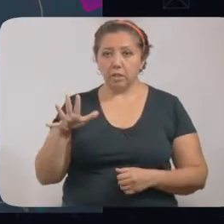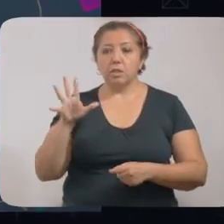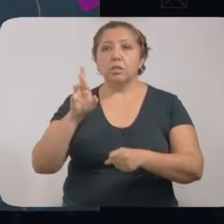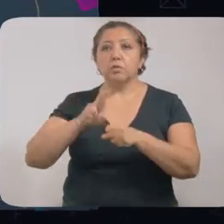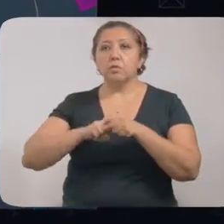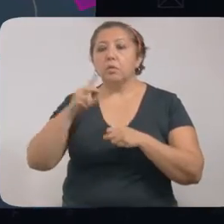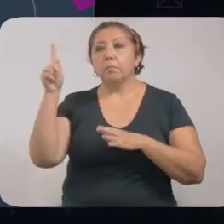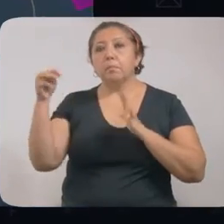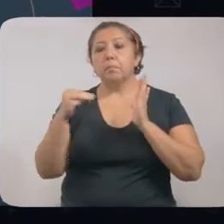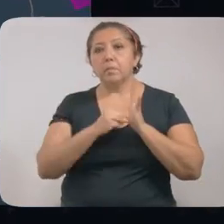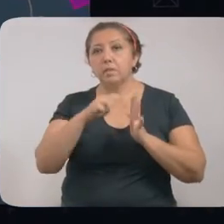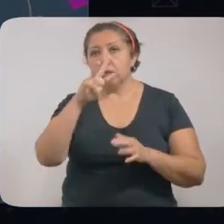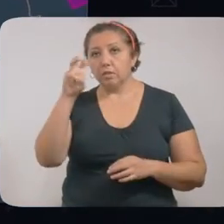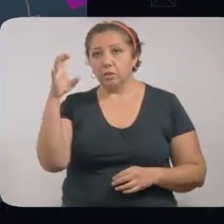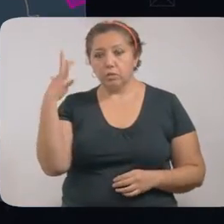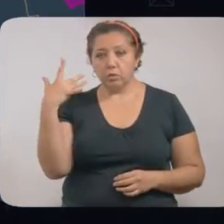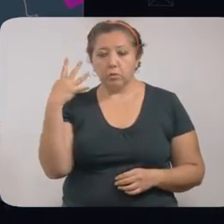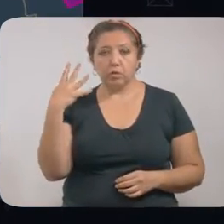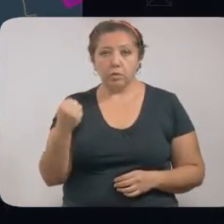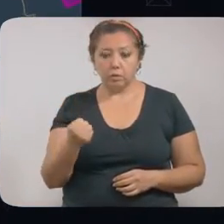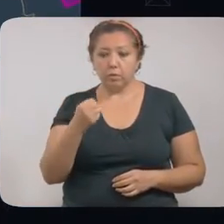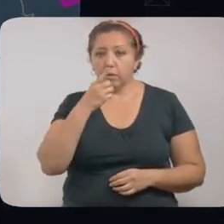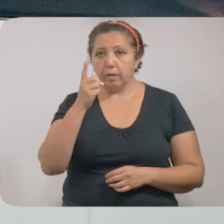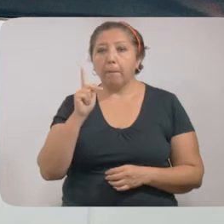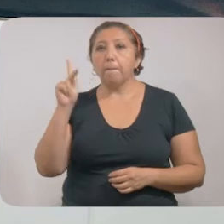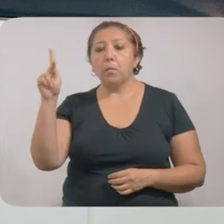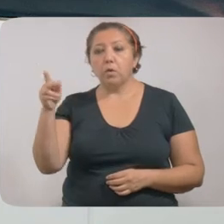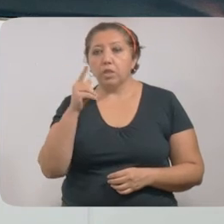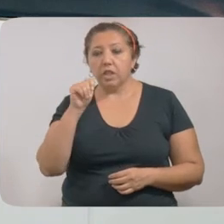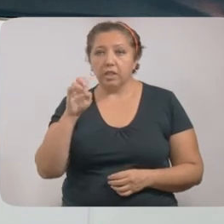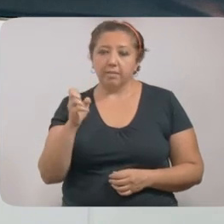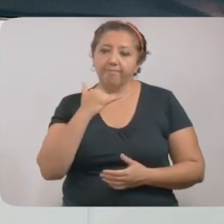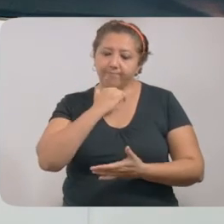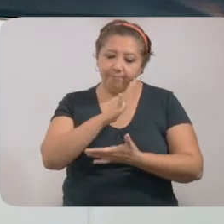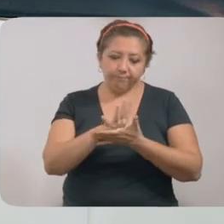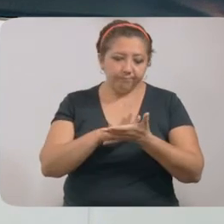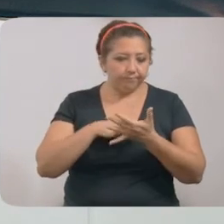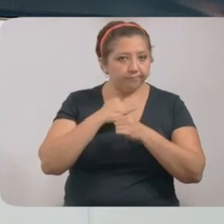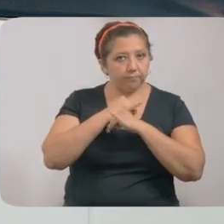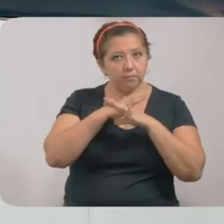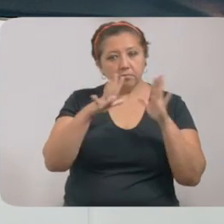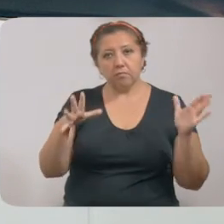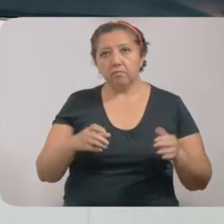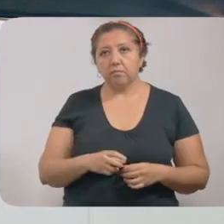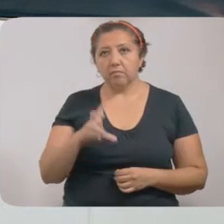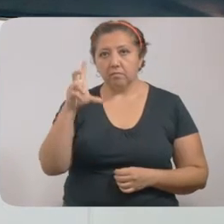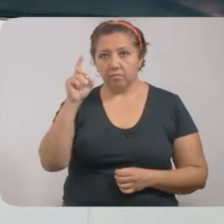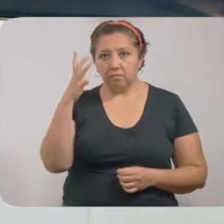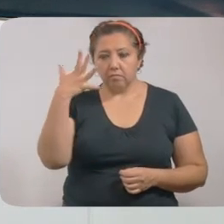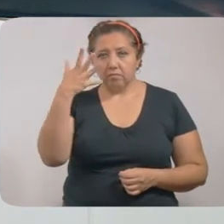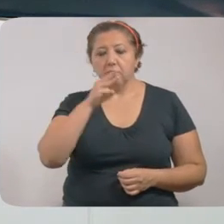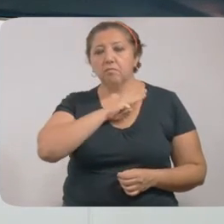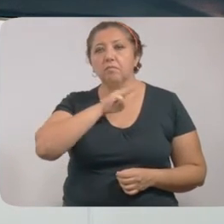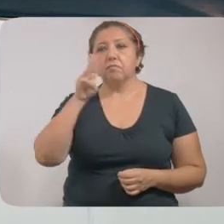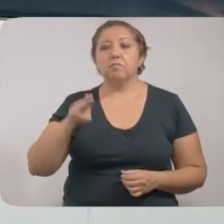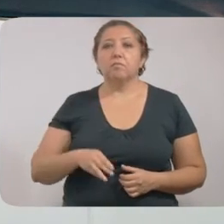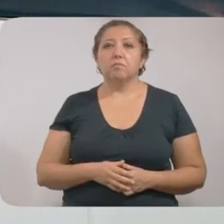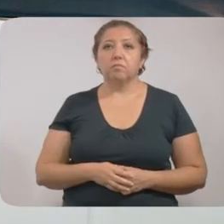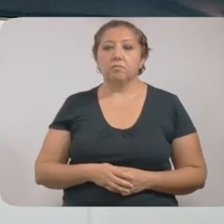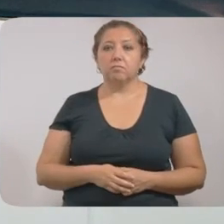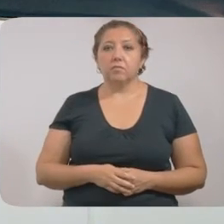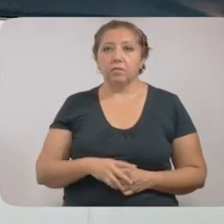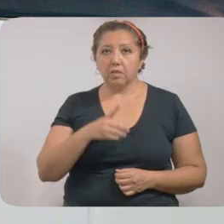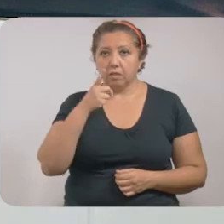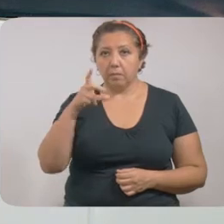sur y 1,359 en la zona poniente. Lamentablemente, en este parte médico informamos de 35 fallecimientos.